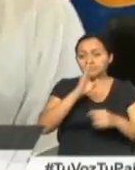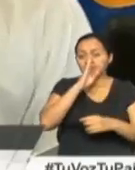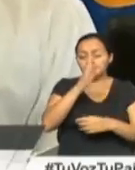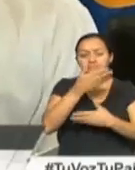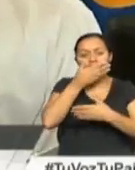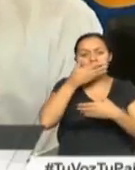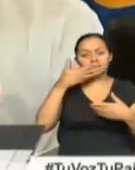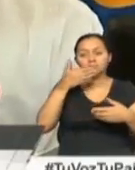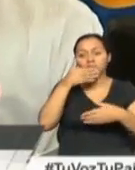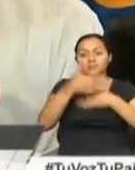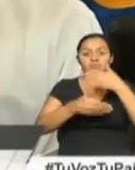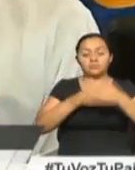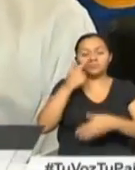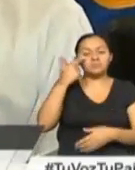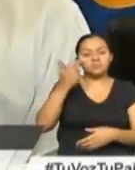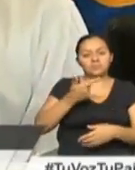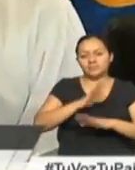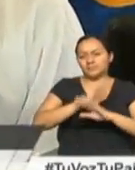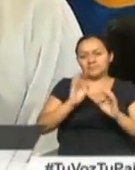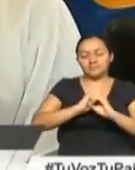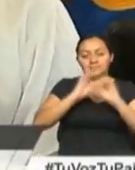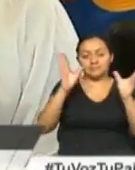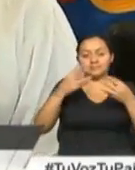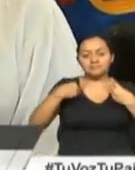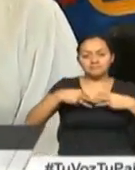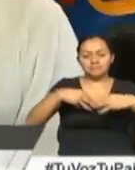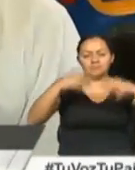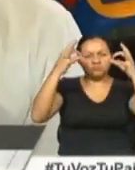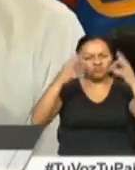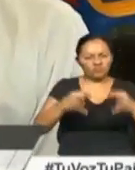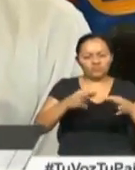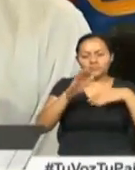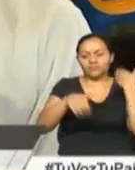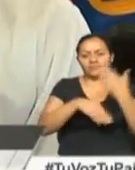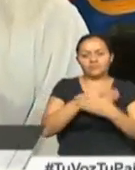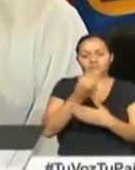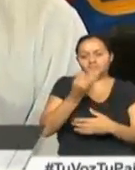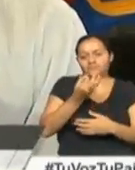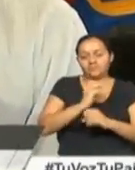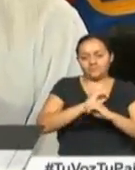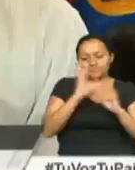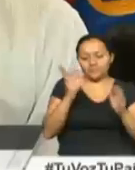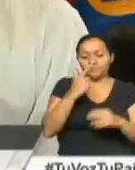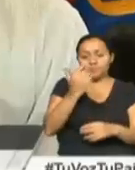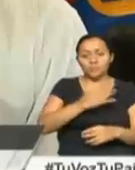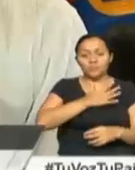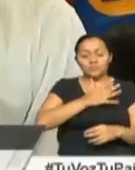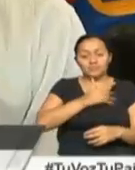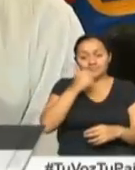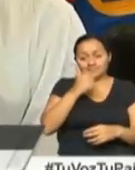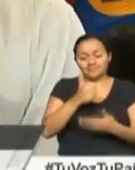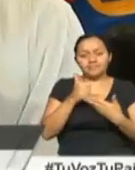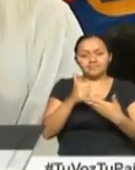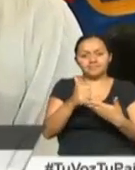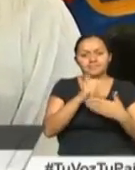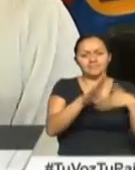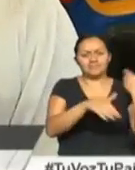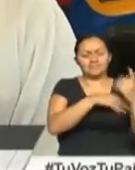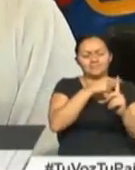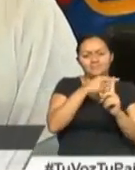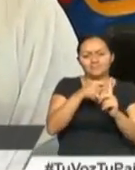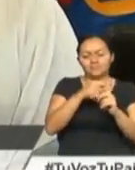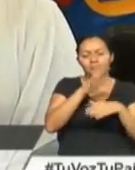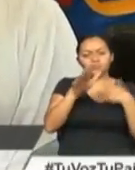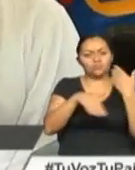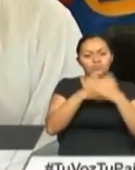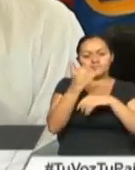mejorar, hemos probado que es una metodología eficaz y eficiente. Y la confianza crea beneficios tangibles para